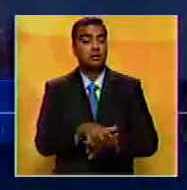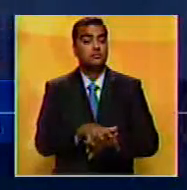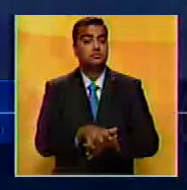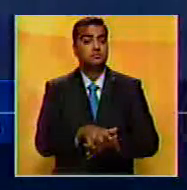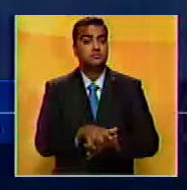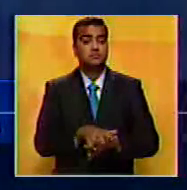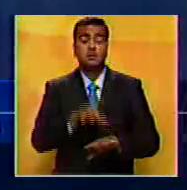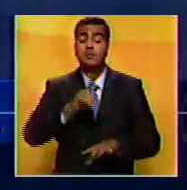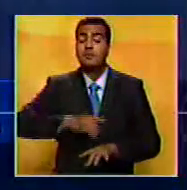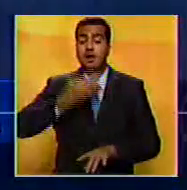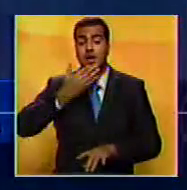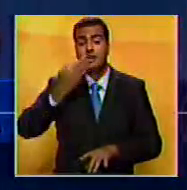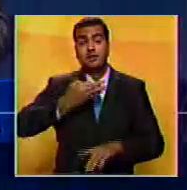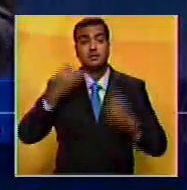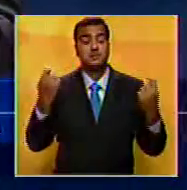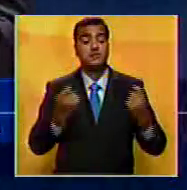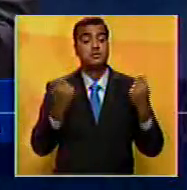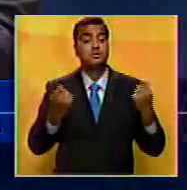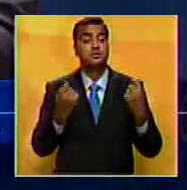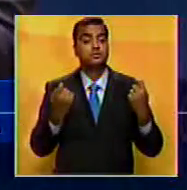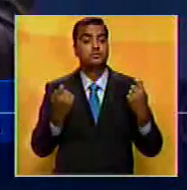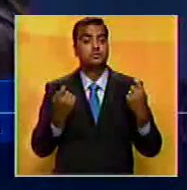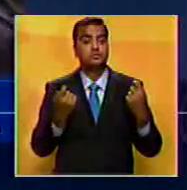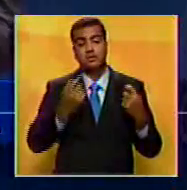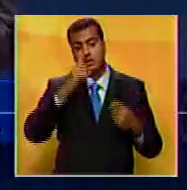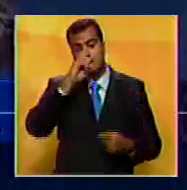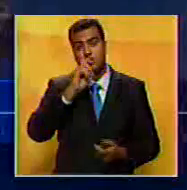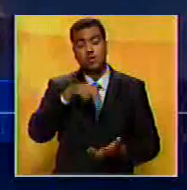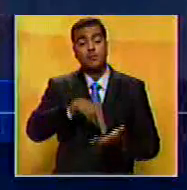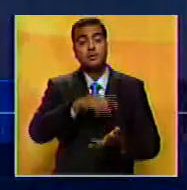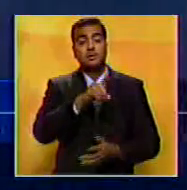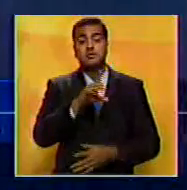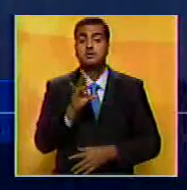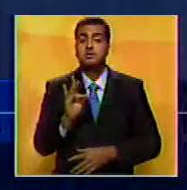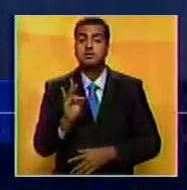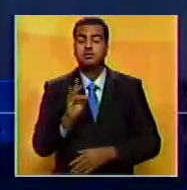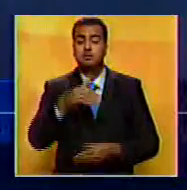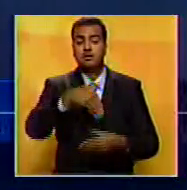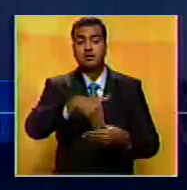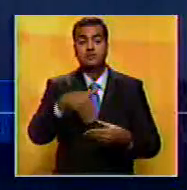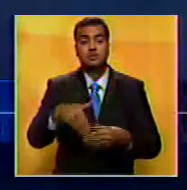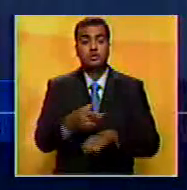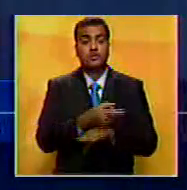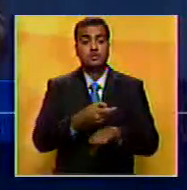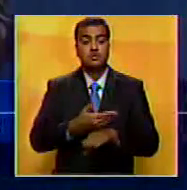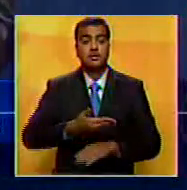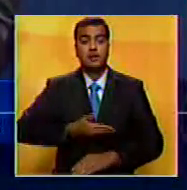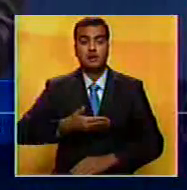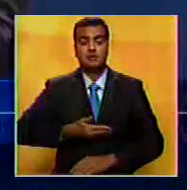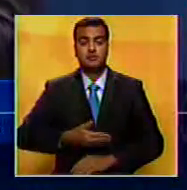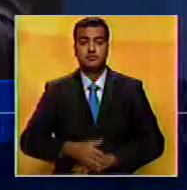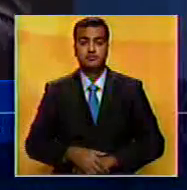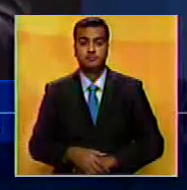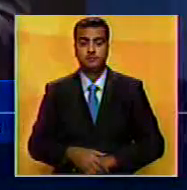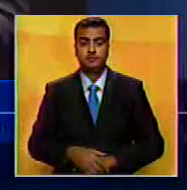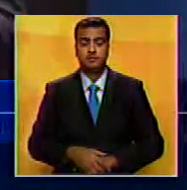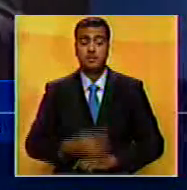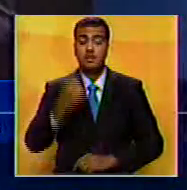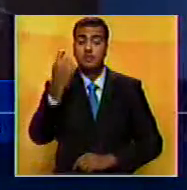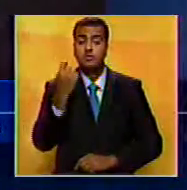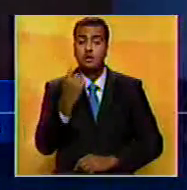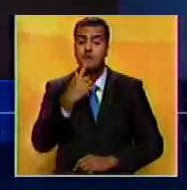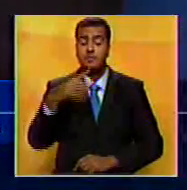que también garantice la celebración en el año 2017 de las elecciones de gobernadores y diputados